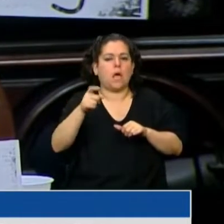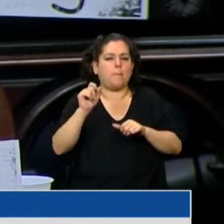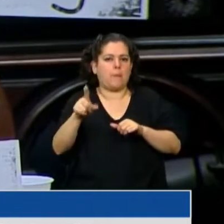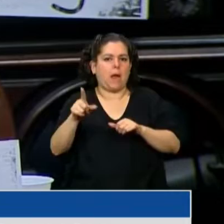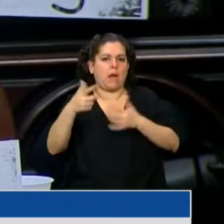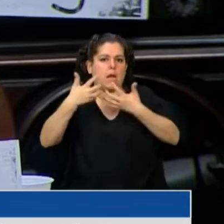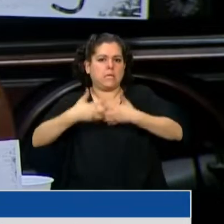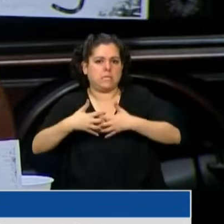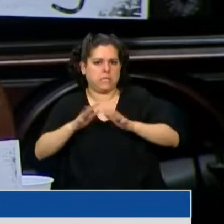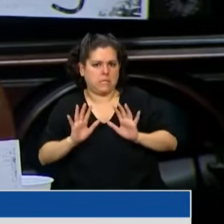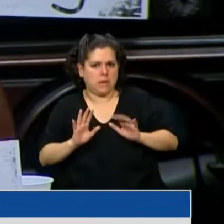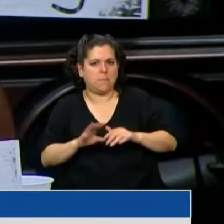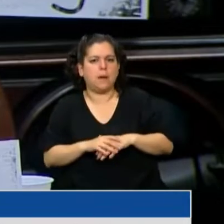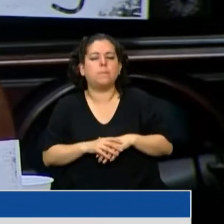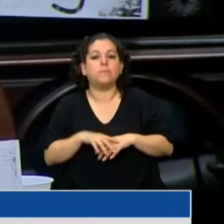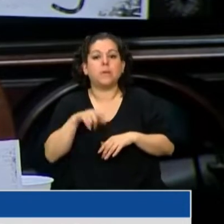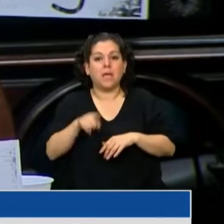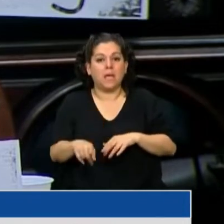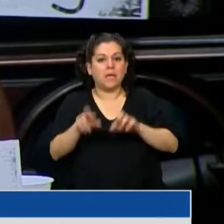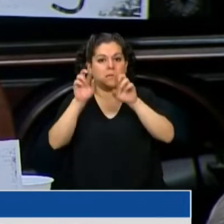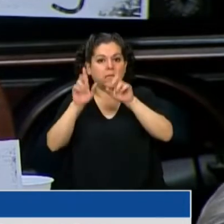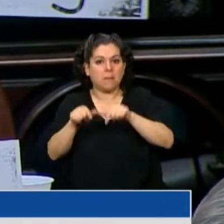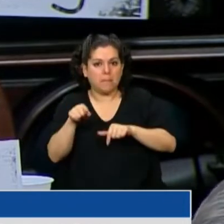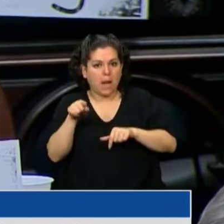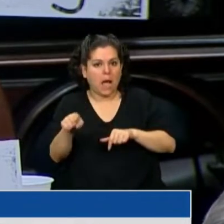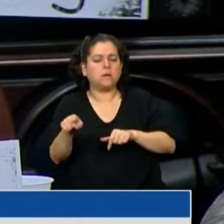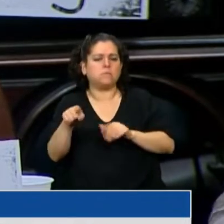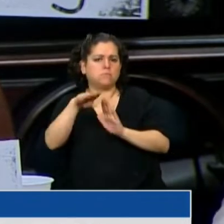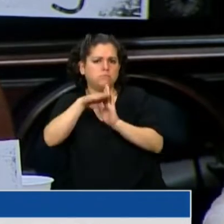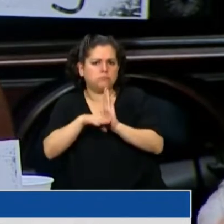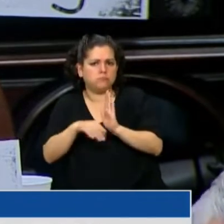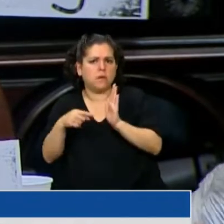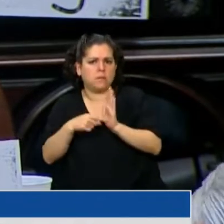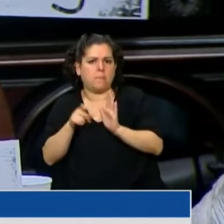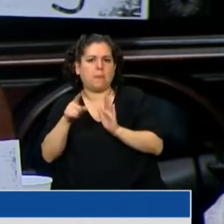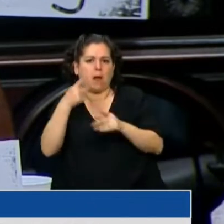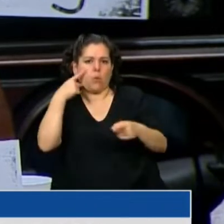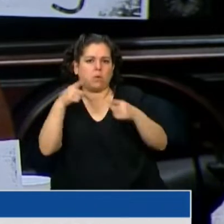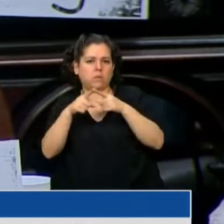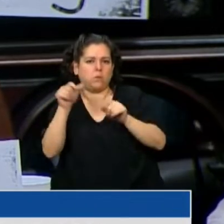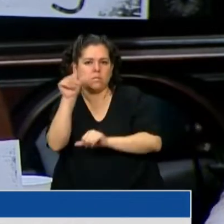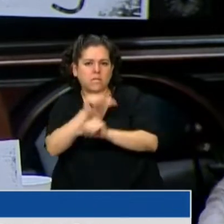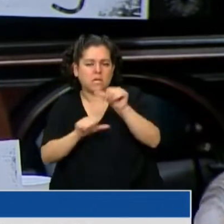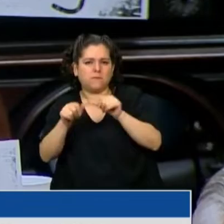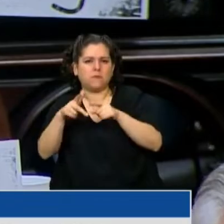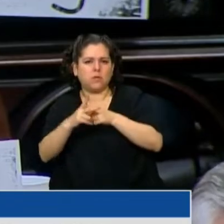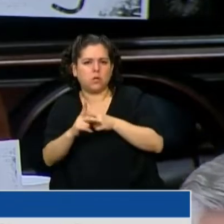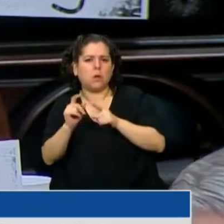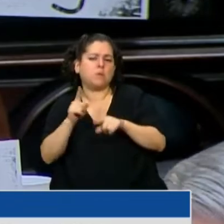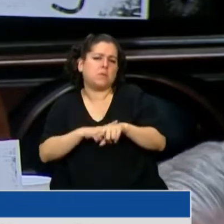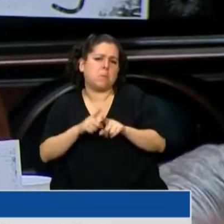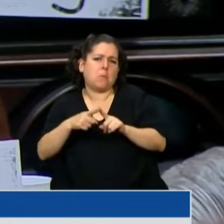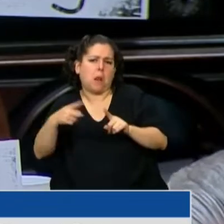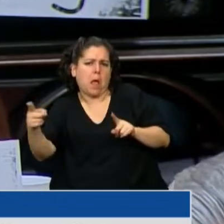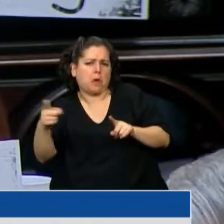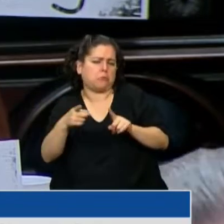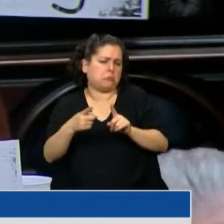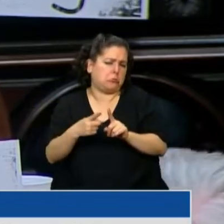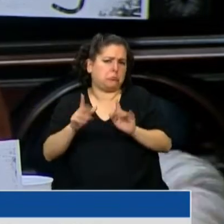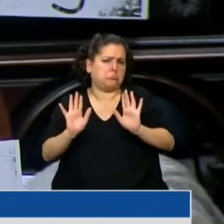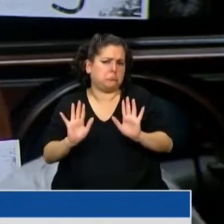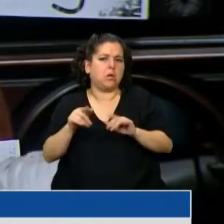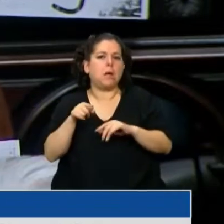sistema. Este plan que define la política científico-tecnológica a corto, mediano y largo plazo tiene